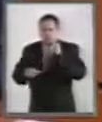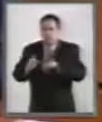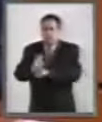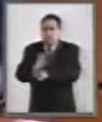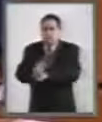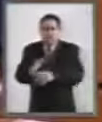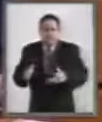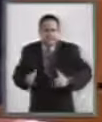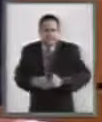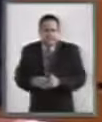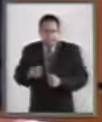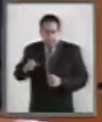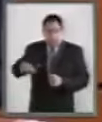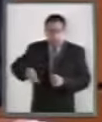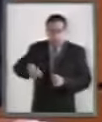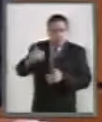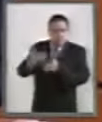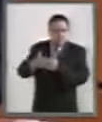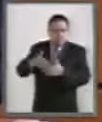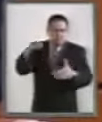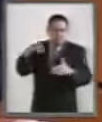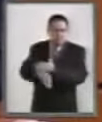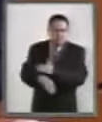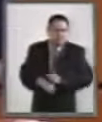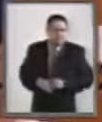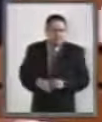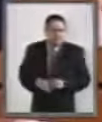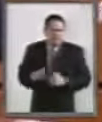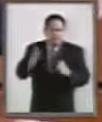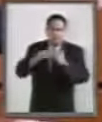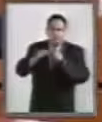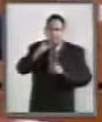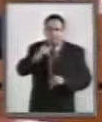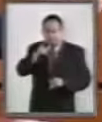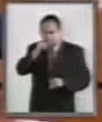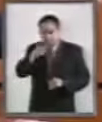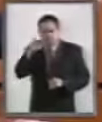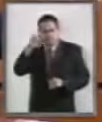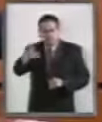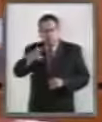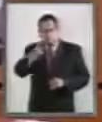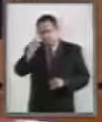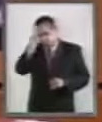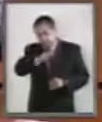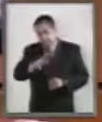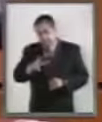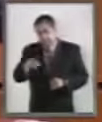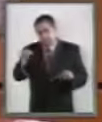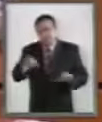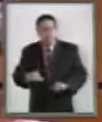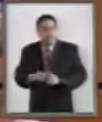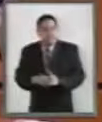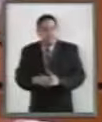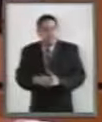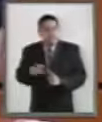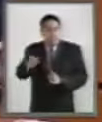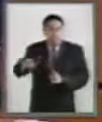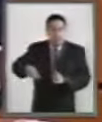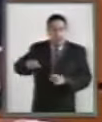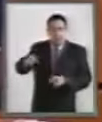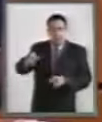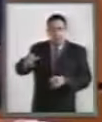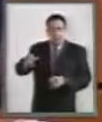gobierno está en quiebra. Ese gobierno no puede más. Ese gobierno está